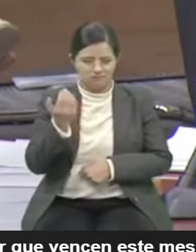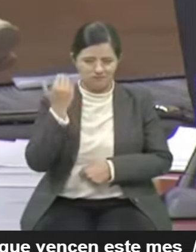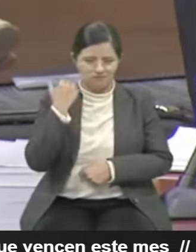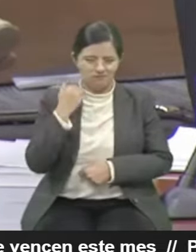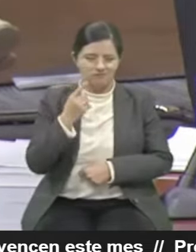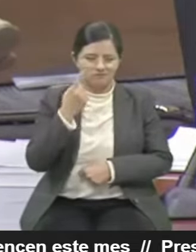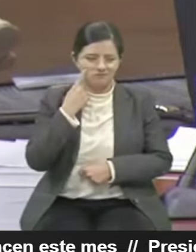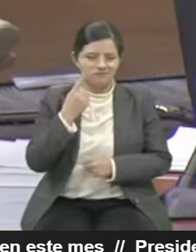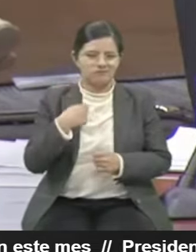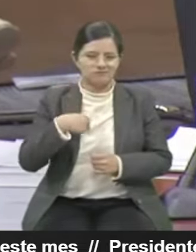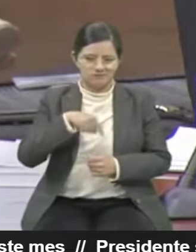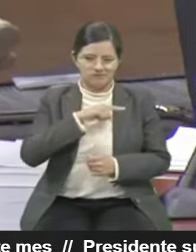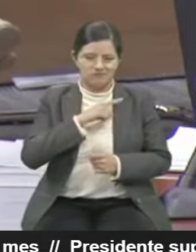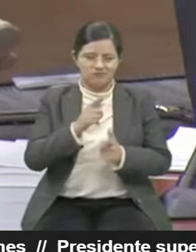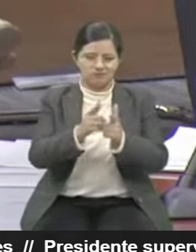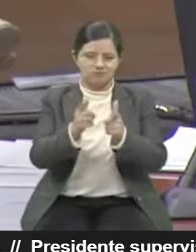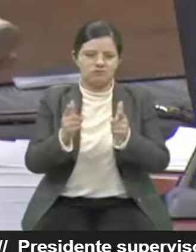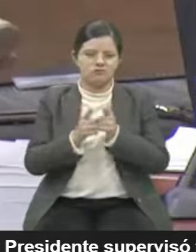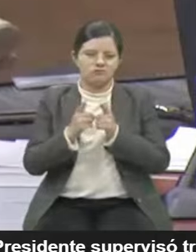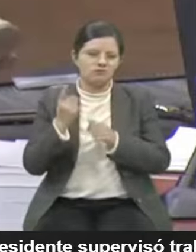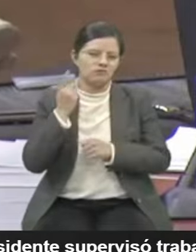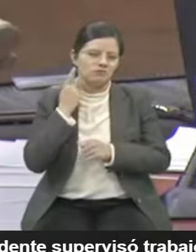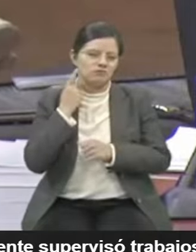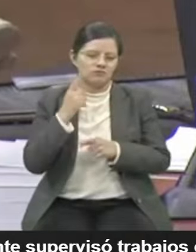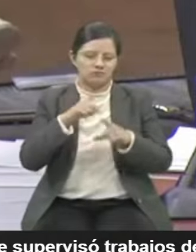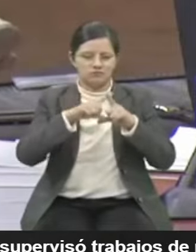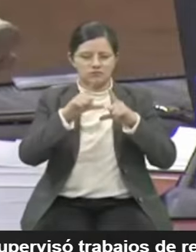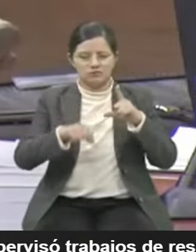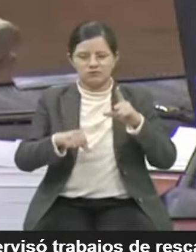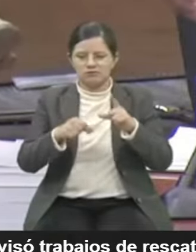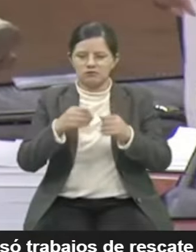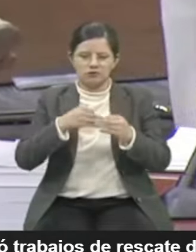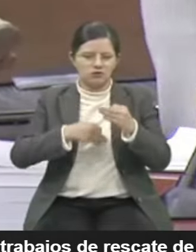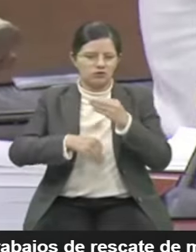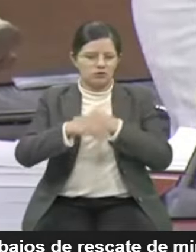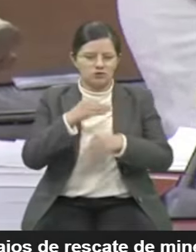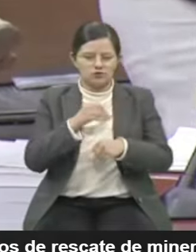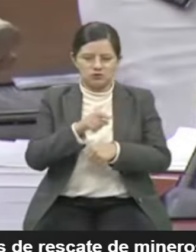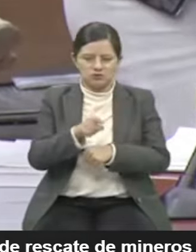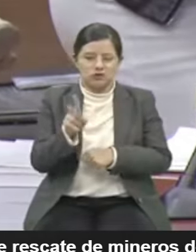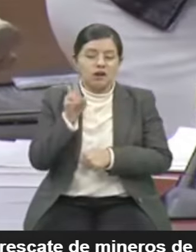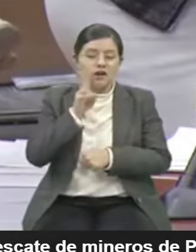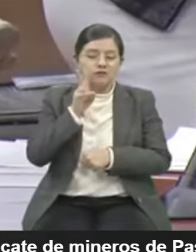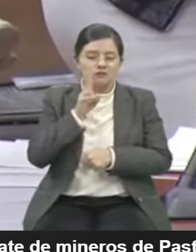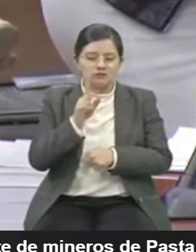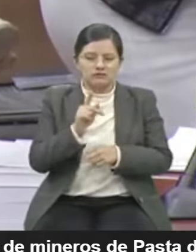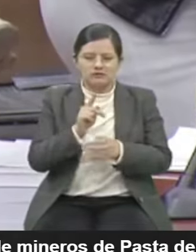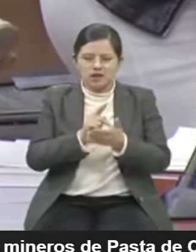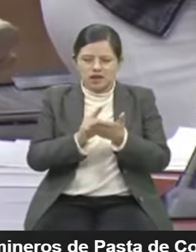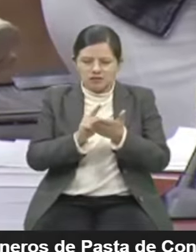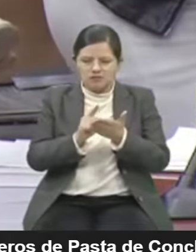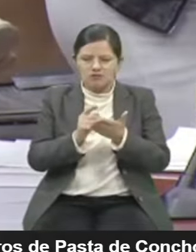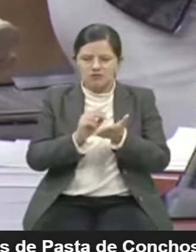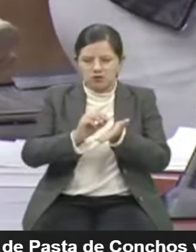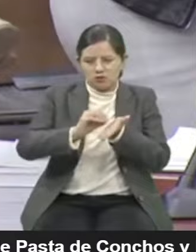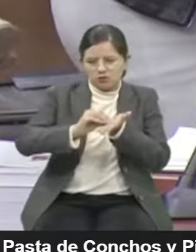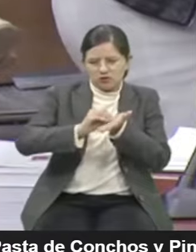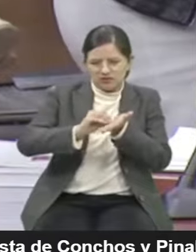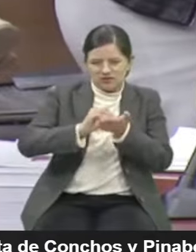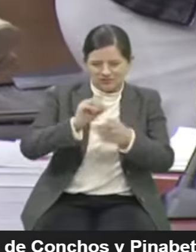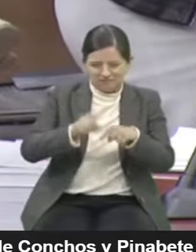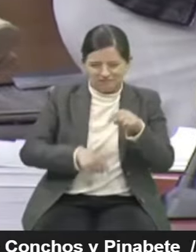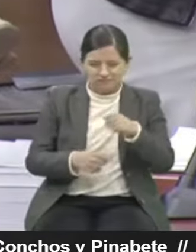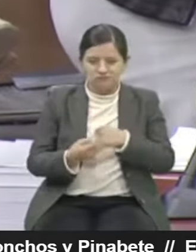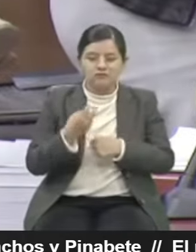partidos políticos nacionales nos fiscalizan todo hasta los lápices y borradores y está bien Así